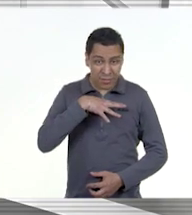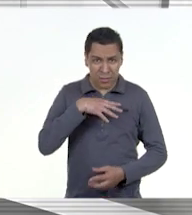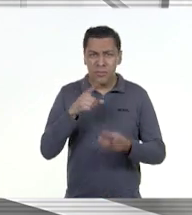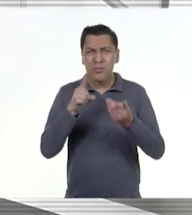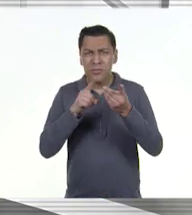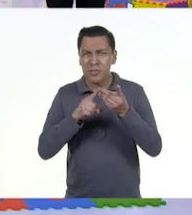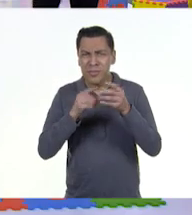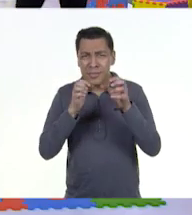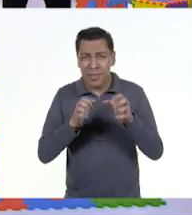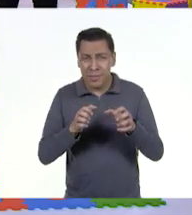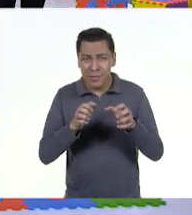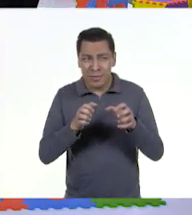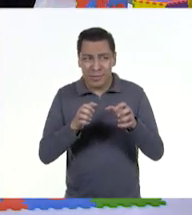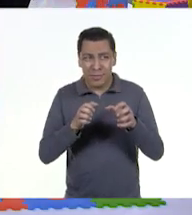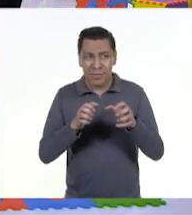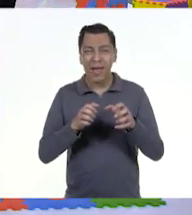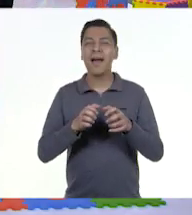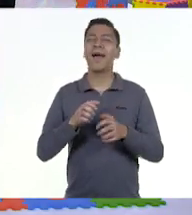¡Oh, aquí estoy!